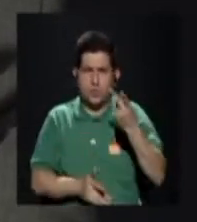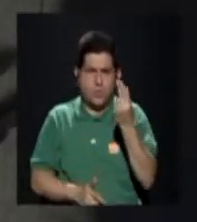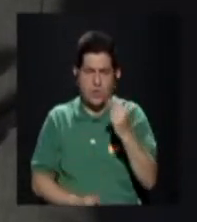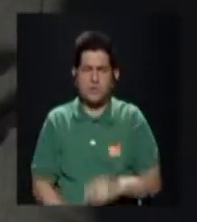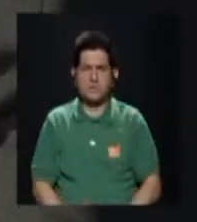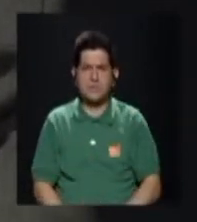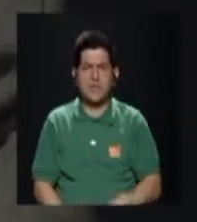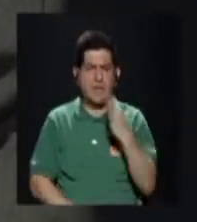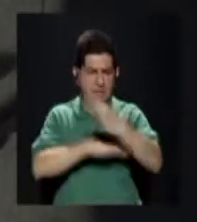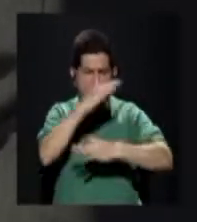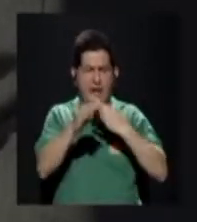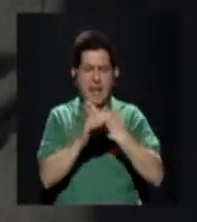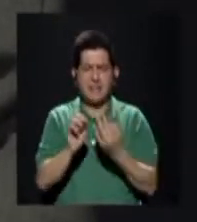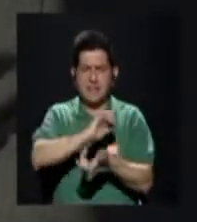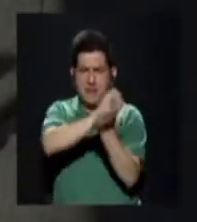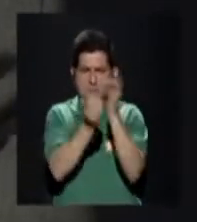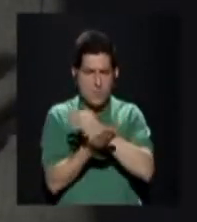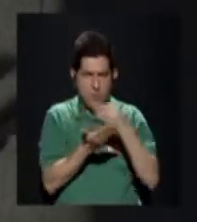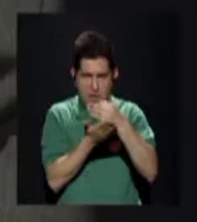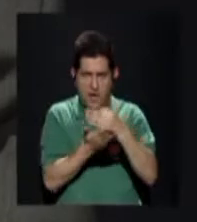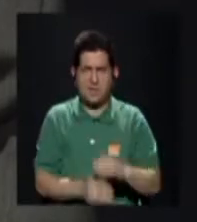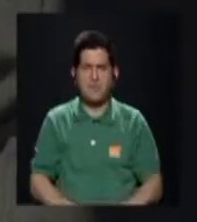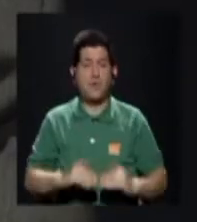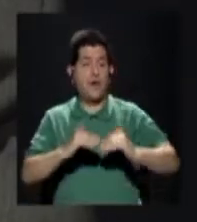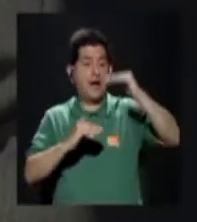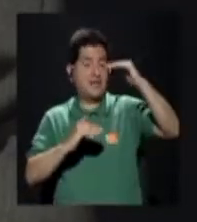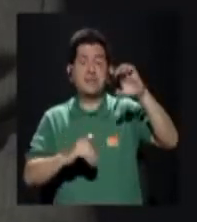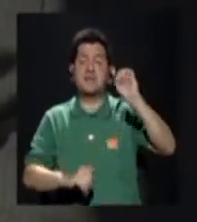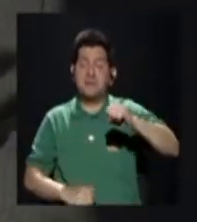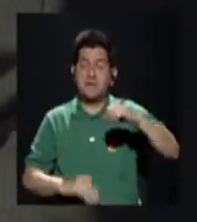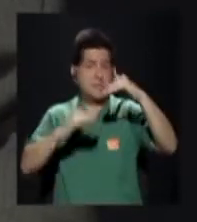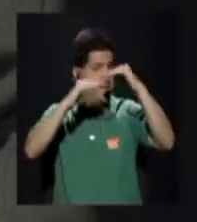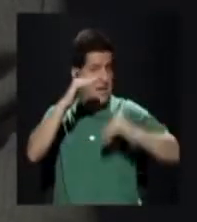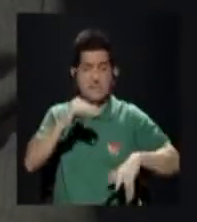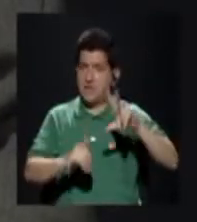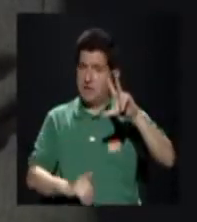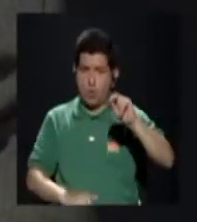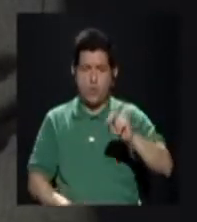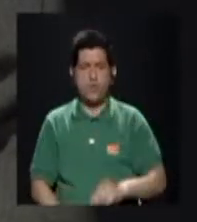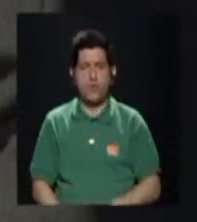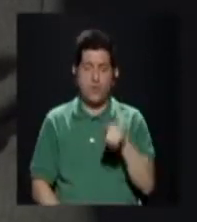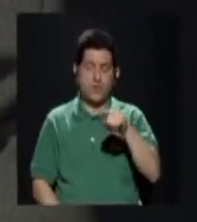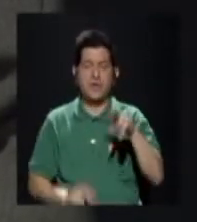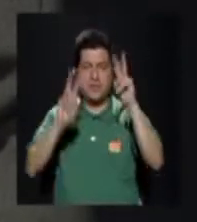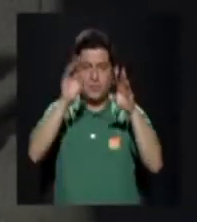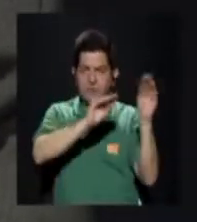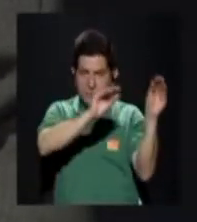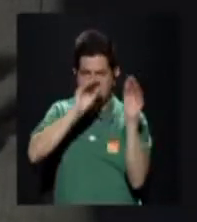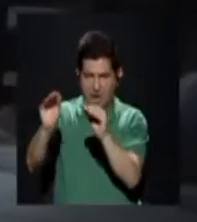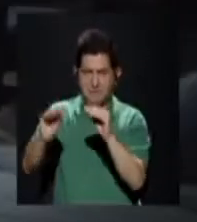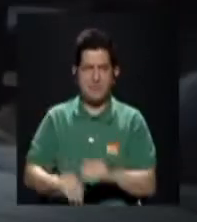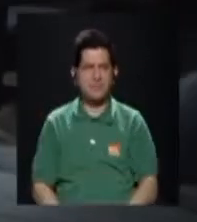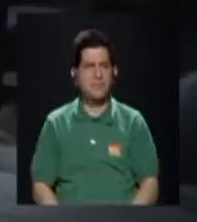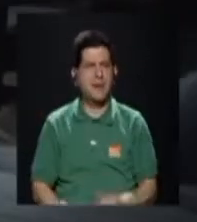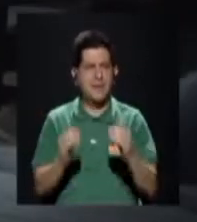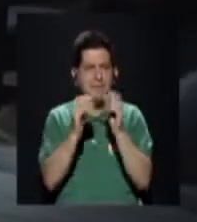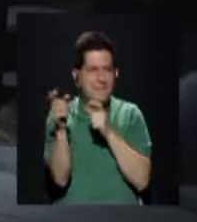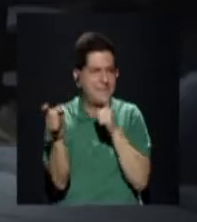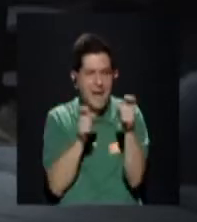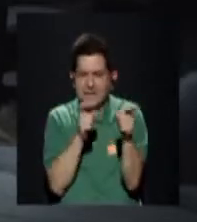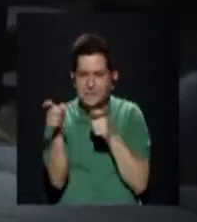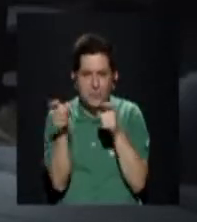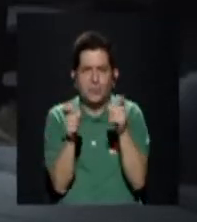línea con el tipo de cambio. ¿De acuerdo? Lo ajustamos hacia arriba, pero no hacia abajo. Y es un tema de transferencia. Don Felipe. Más